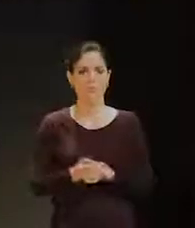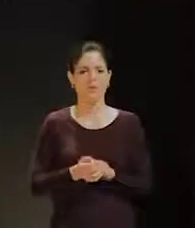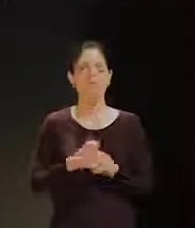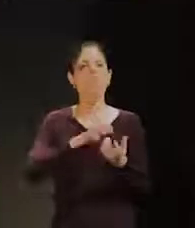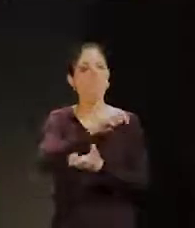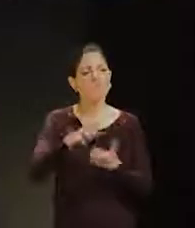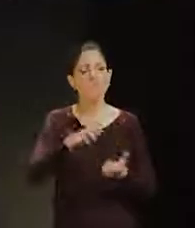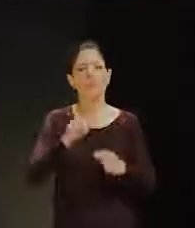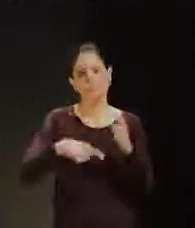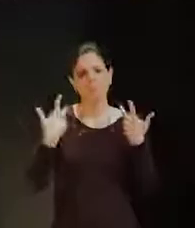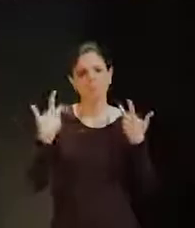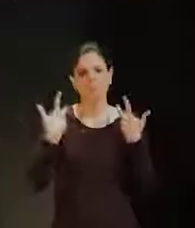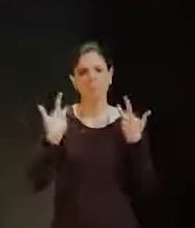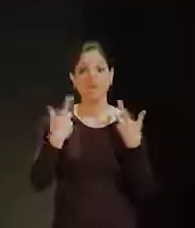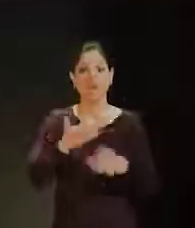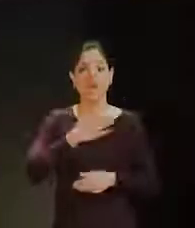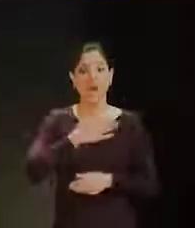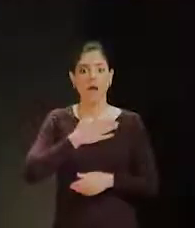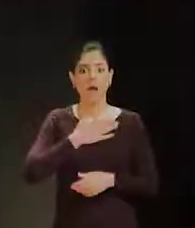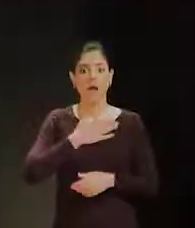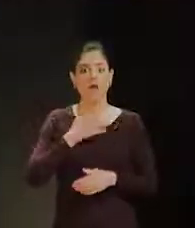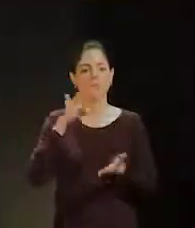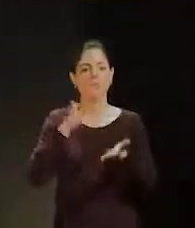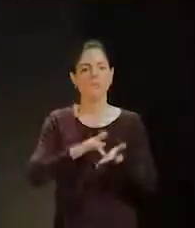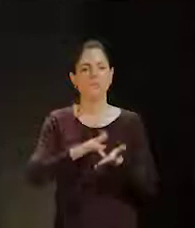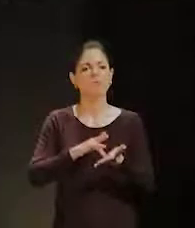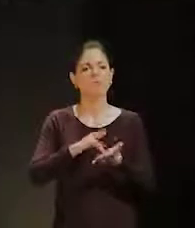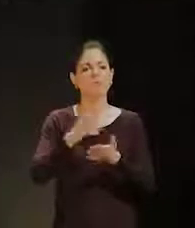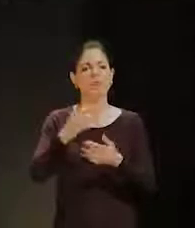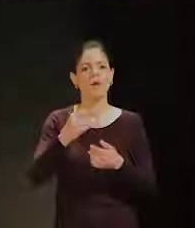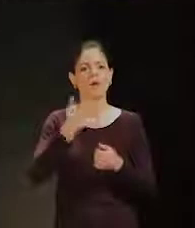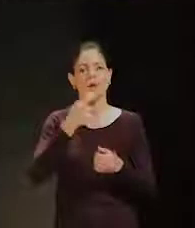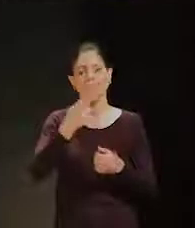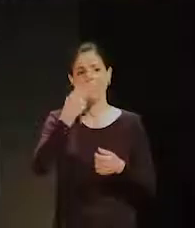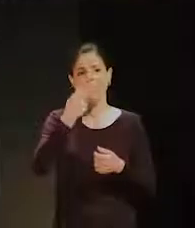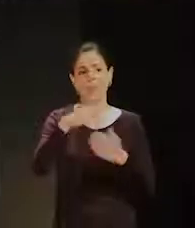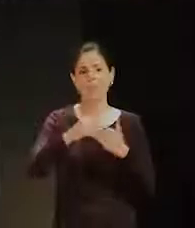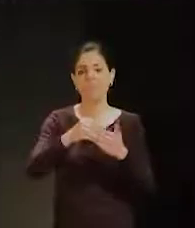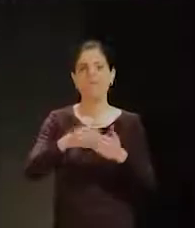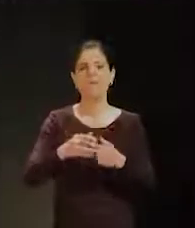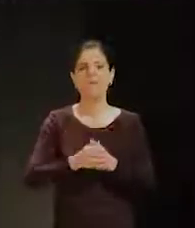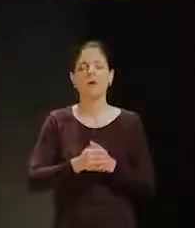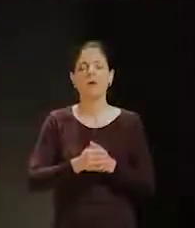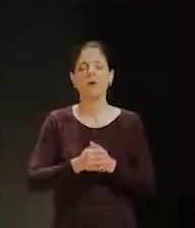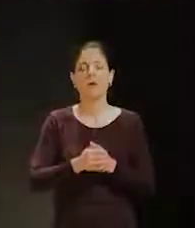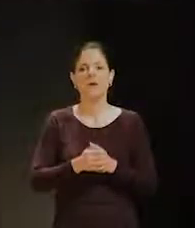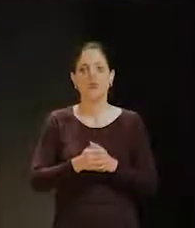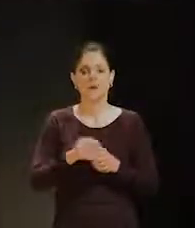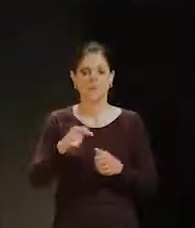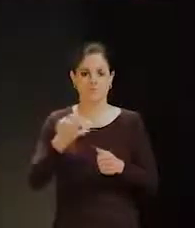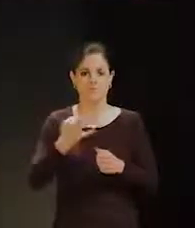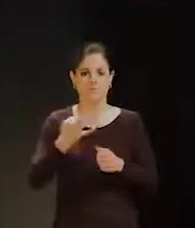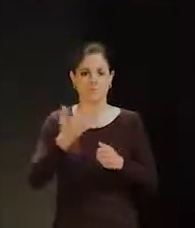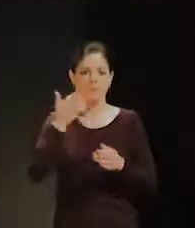violento. A mí me metieron los dedos de los pies en el coche